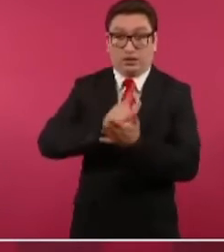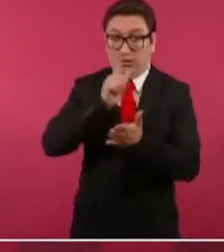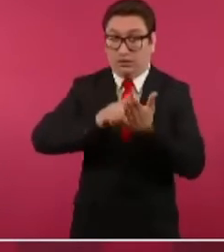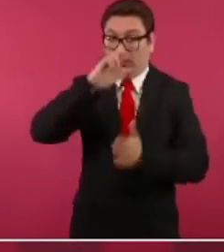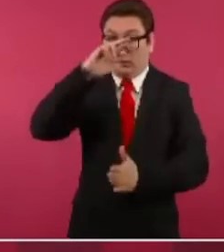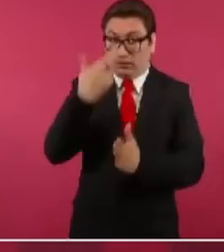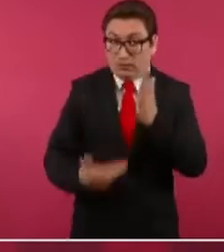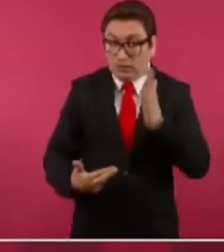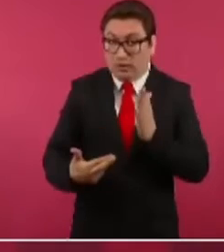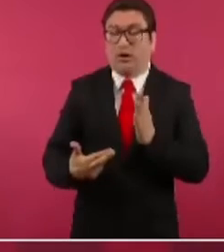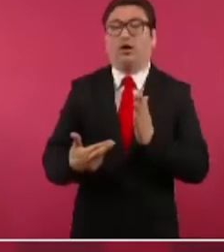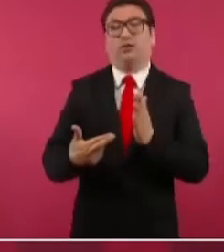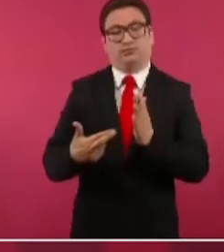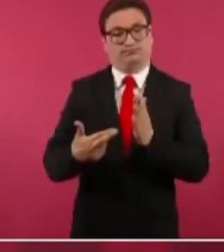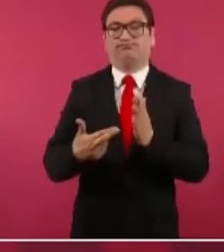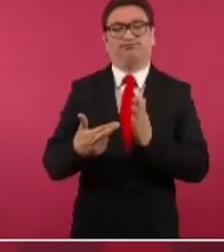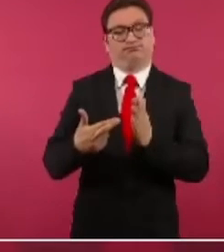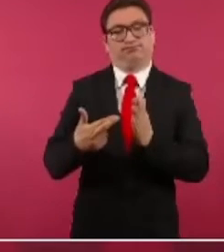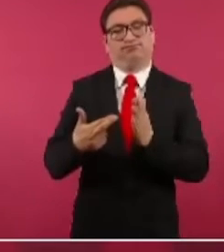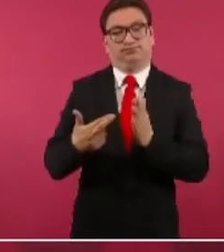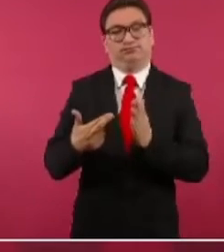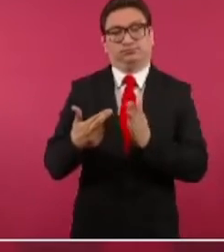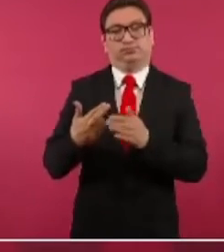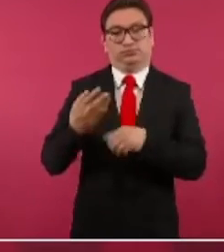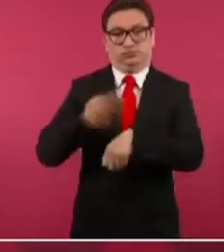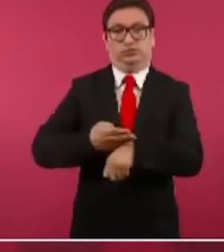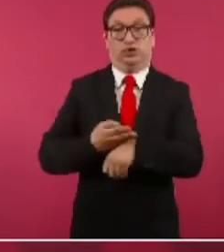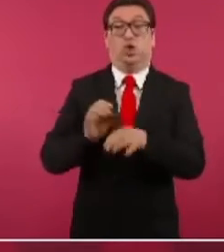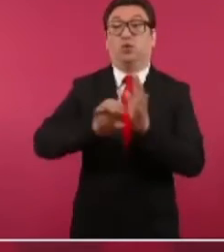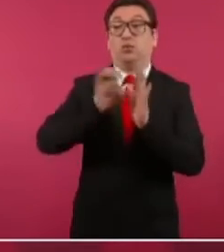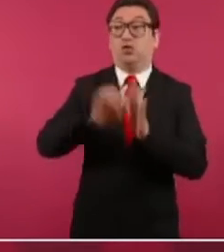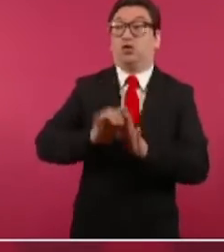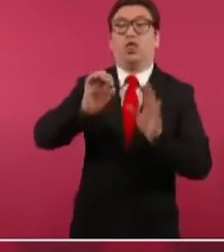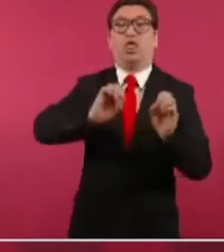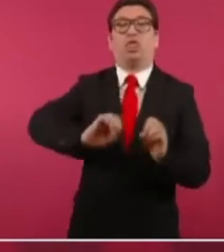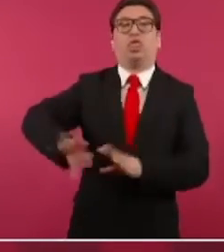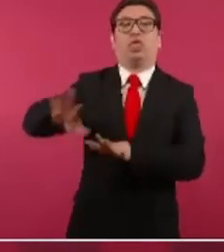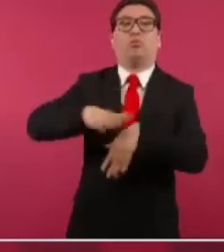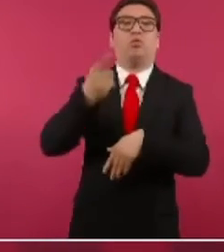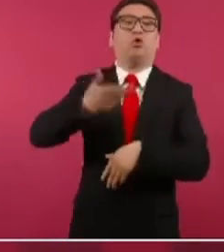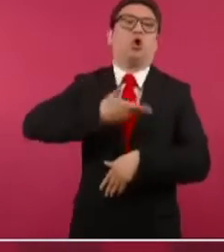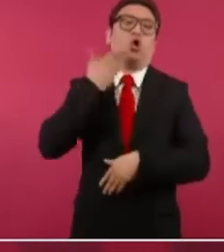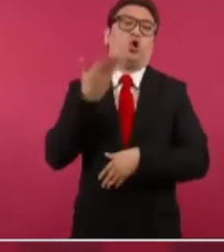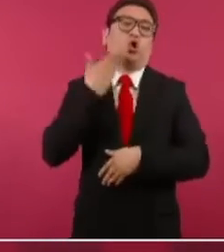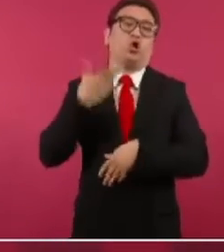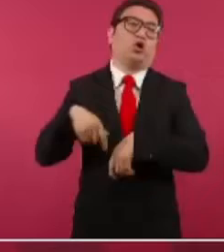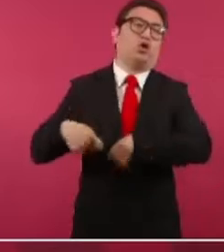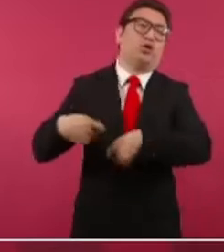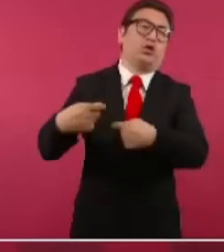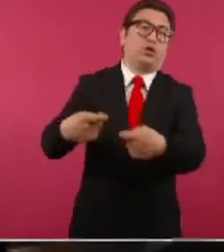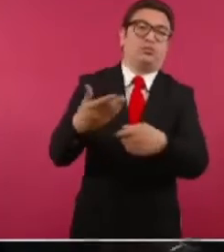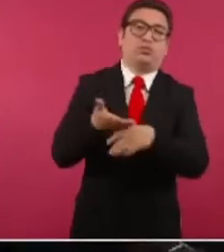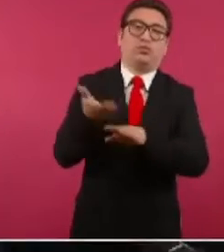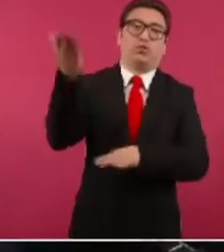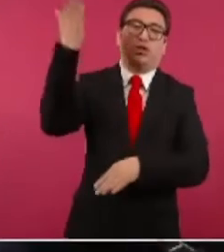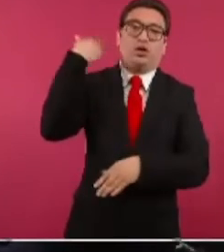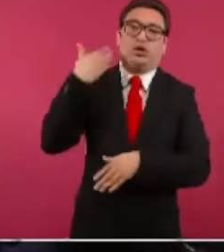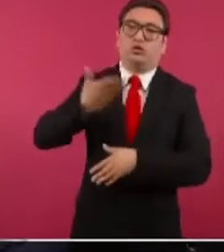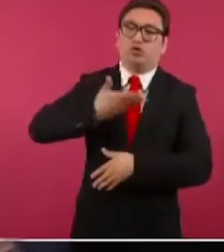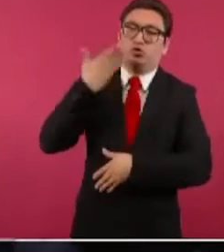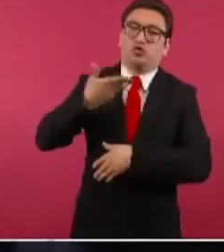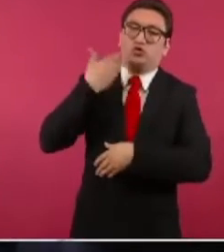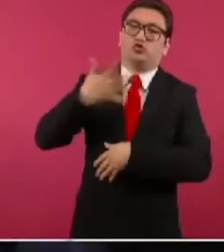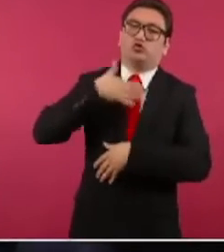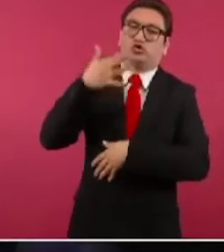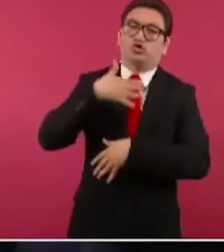o que sea una práctica aceptada, porque es una costumbre que se creó en la época de la corrupción,